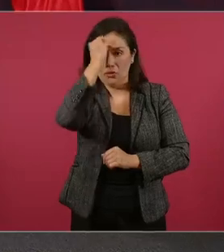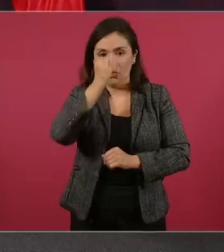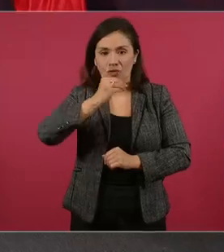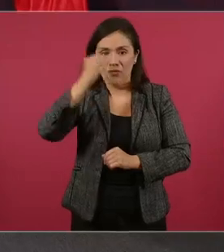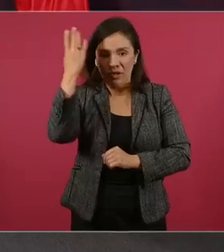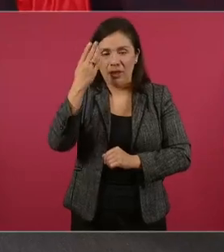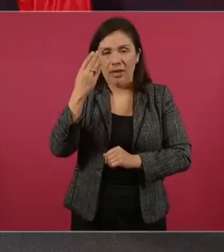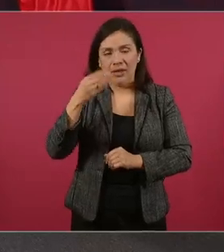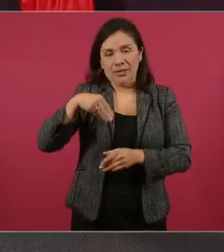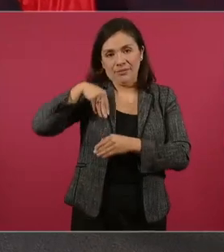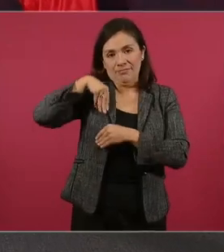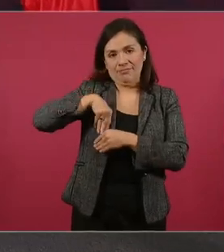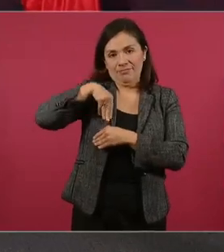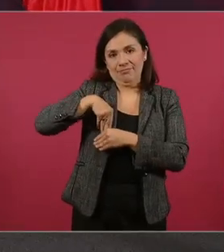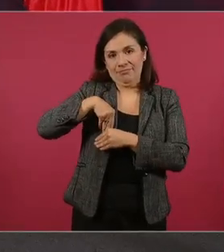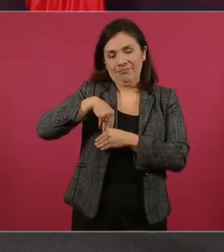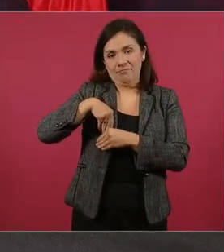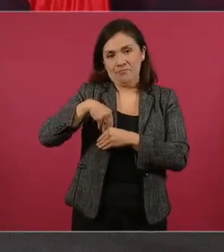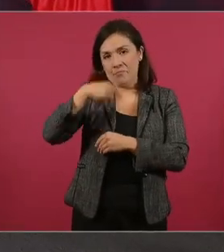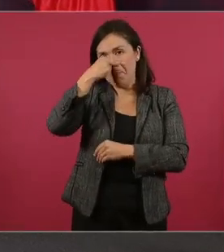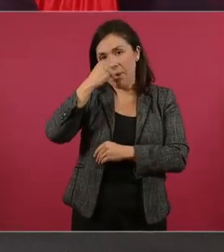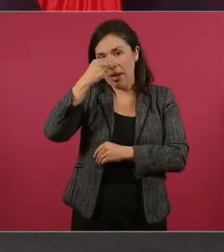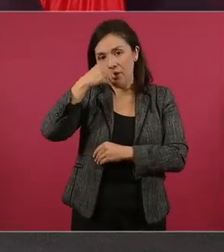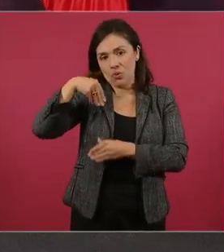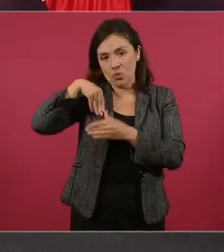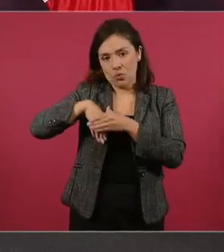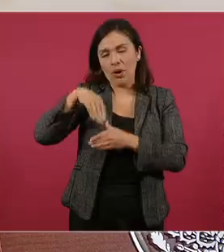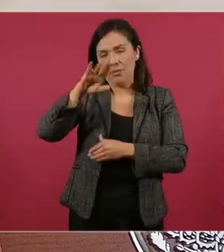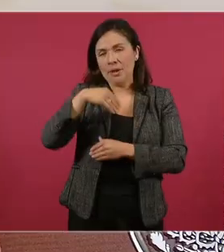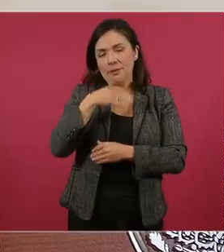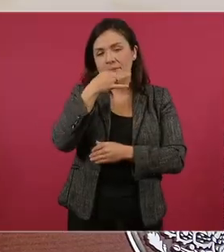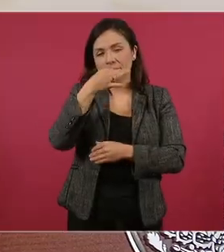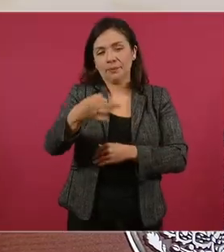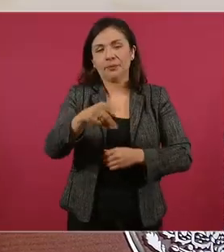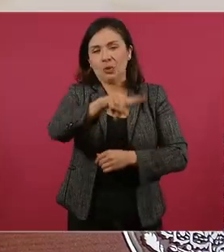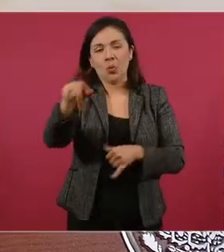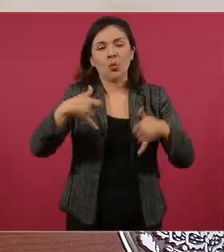Y para los muchachos, que les va a llamar la atención ahorita lo que les voy a decir.